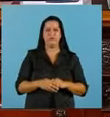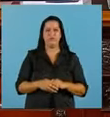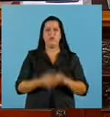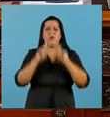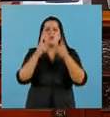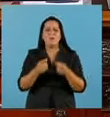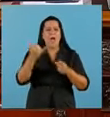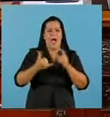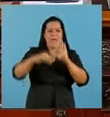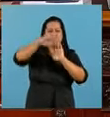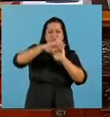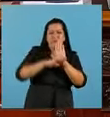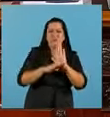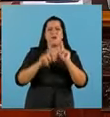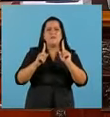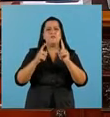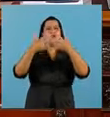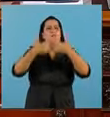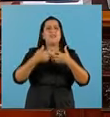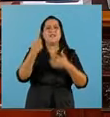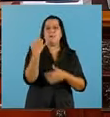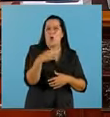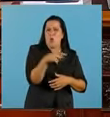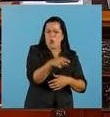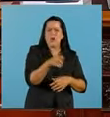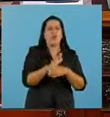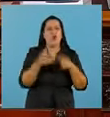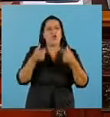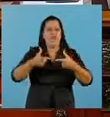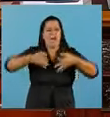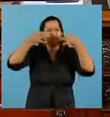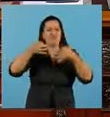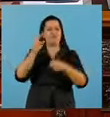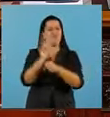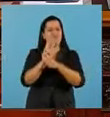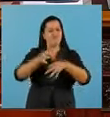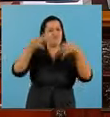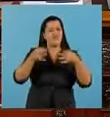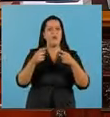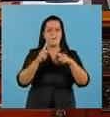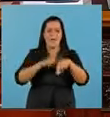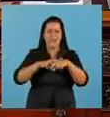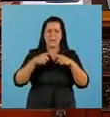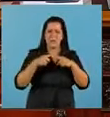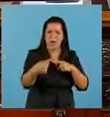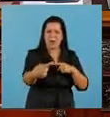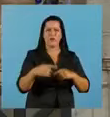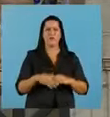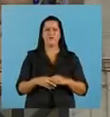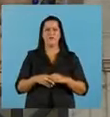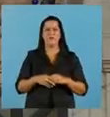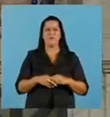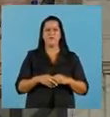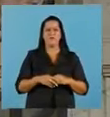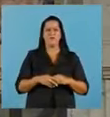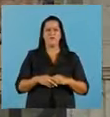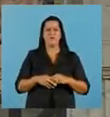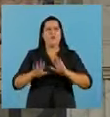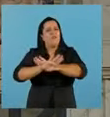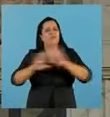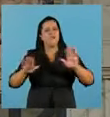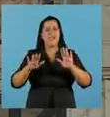regímenes que lo integran como un sistema único, asegurando la sustentabilidad en el largo plazo. Vamos a enmendar los